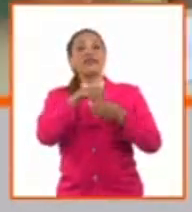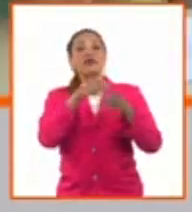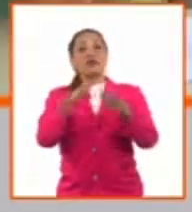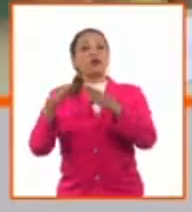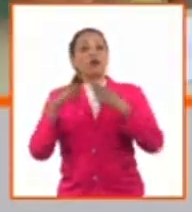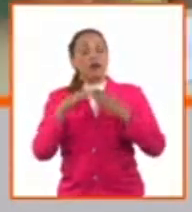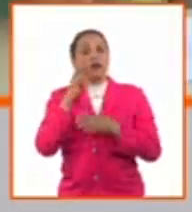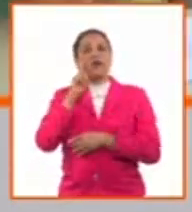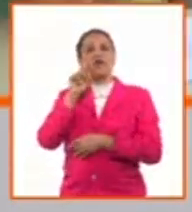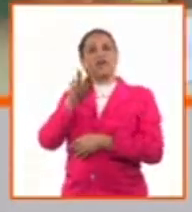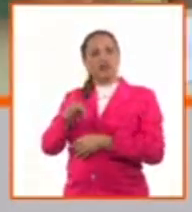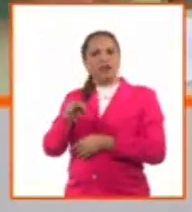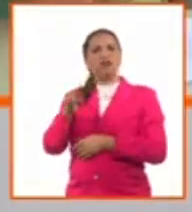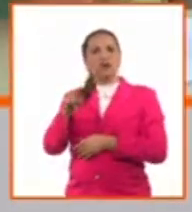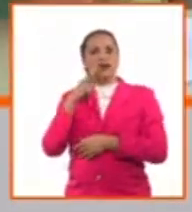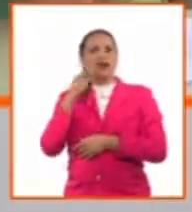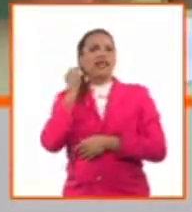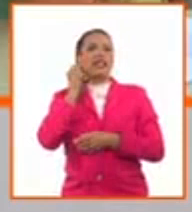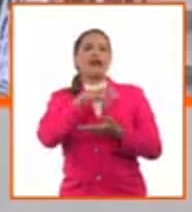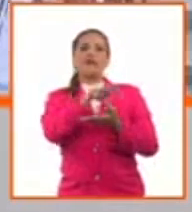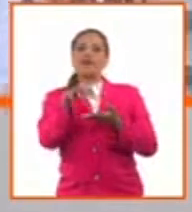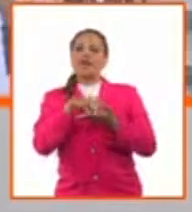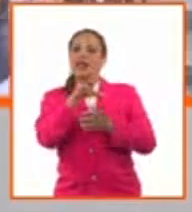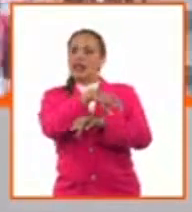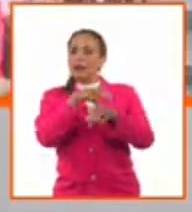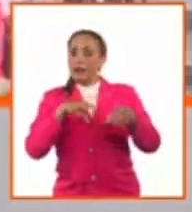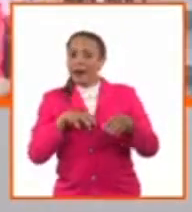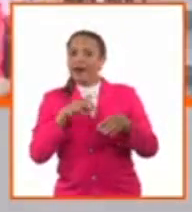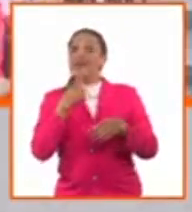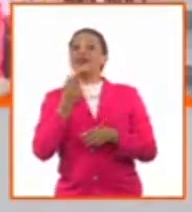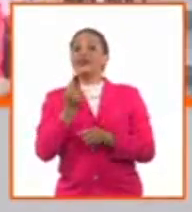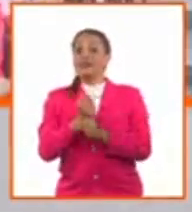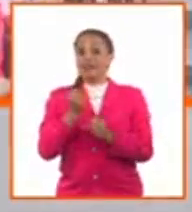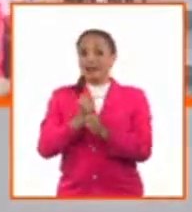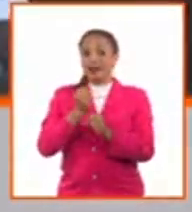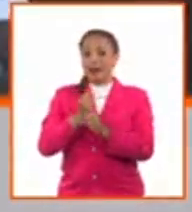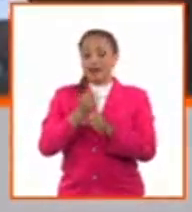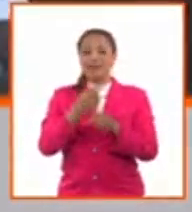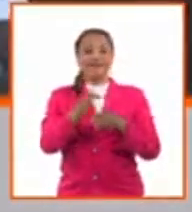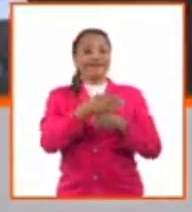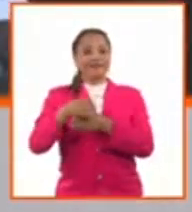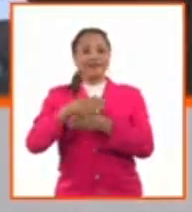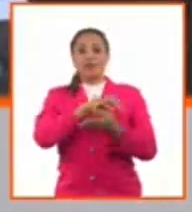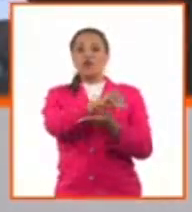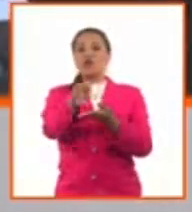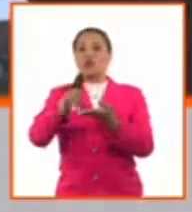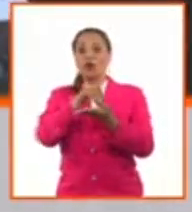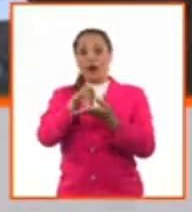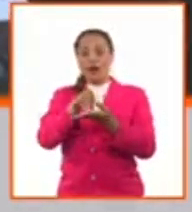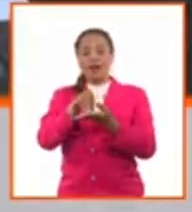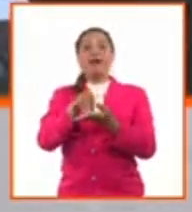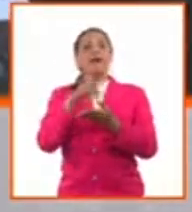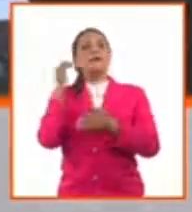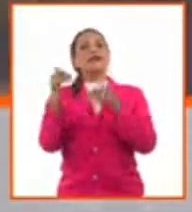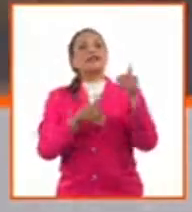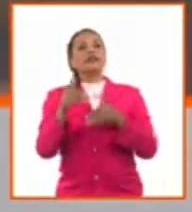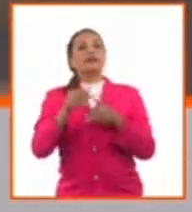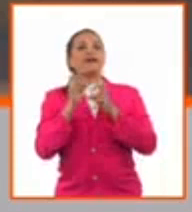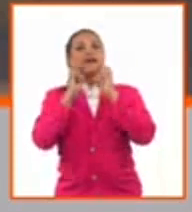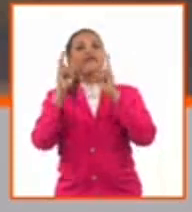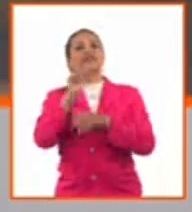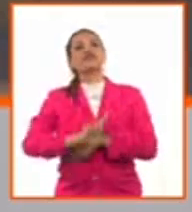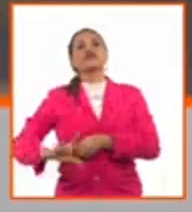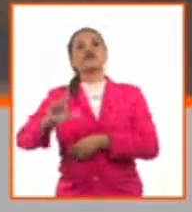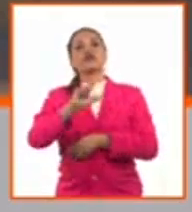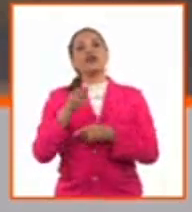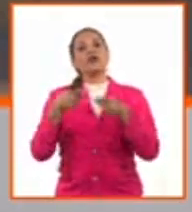propio Secretariado Nacional. Los he visto también en las ferias de bienestar animal, buscando otros escenarios más allá, o sea, participando de la